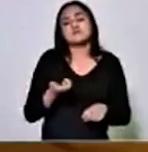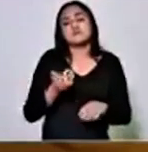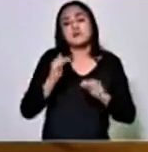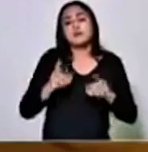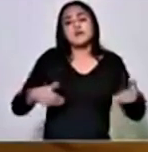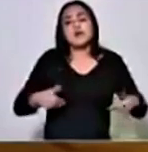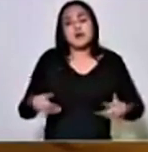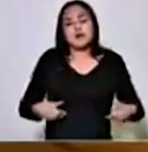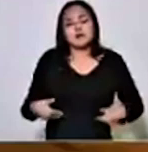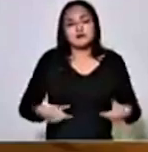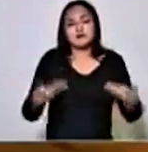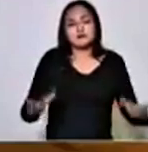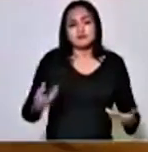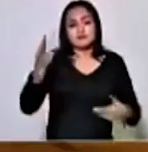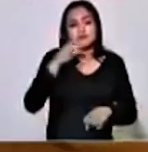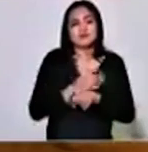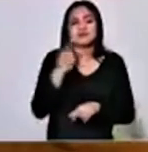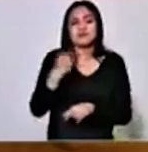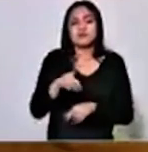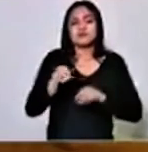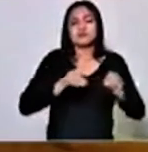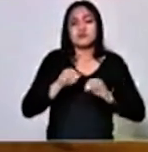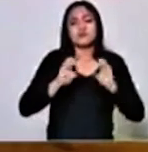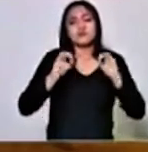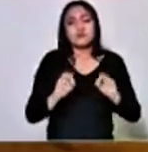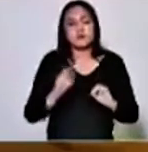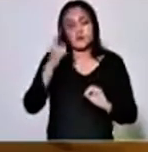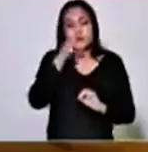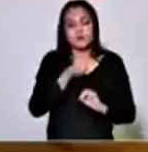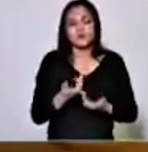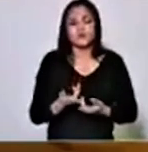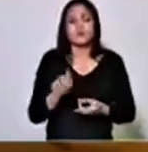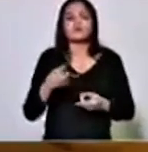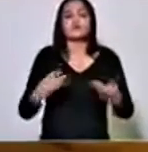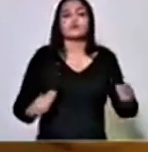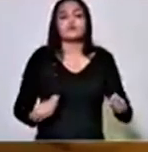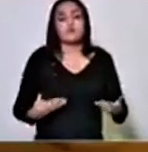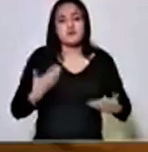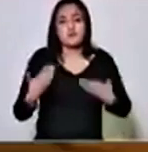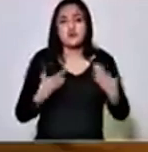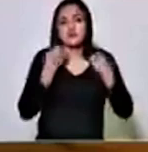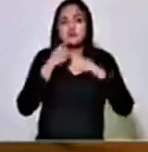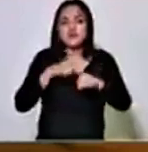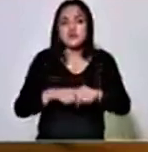la menor molestia a la propia movilidad, a la convivencia social.